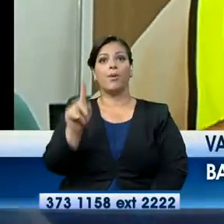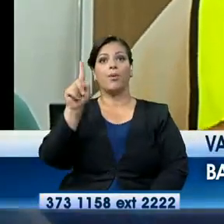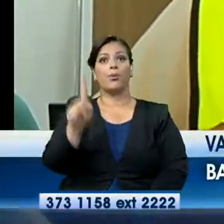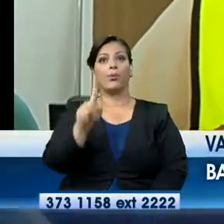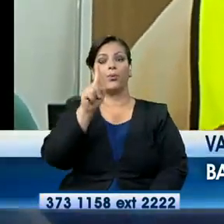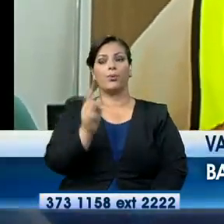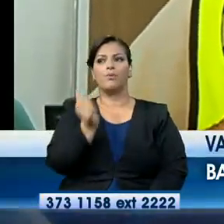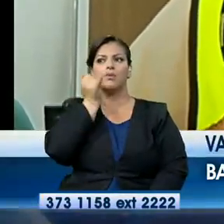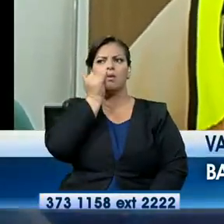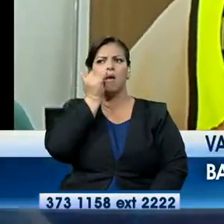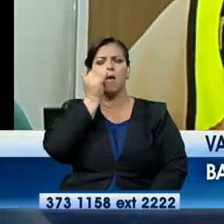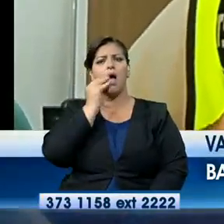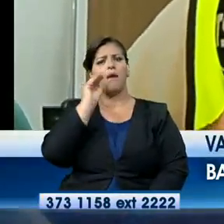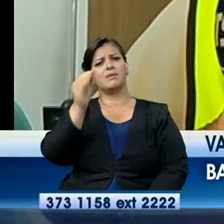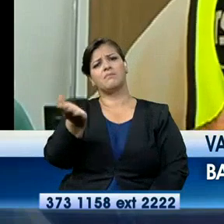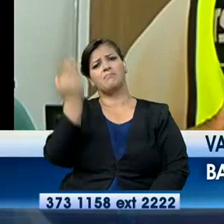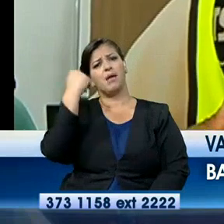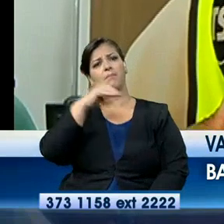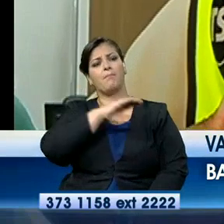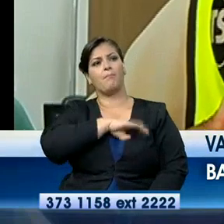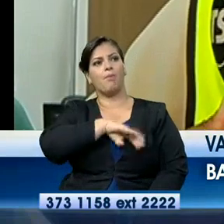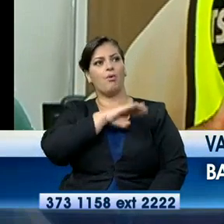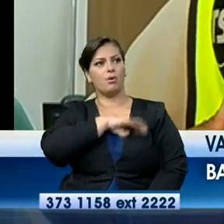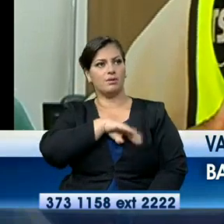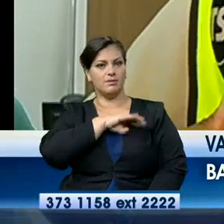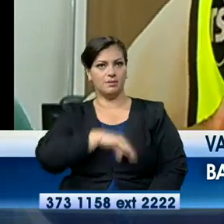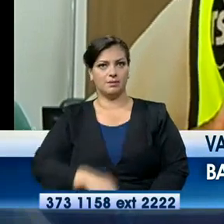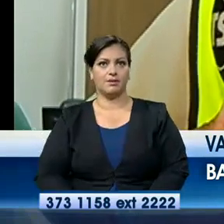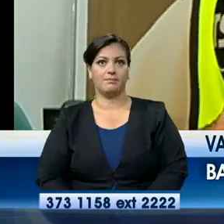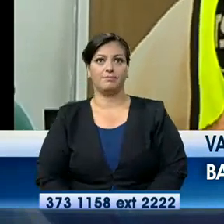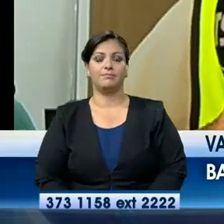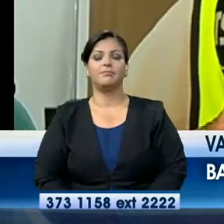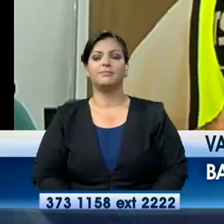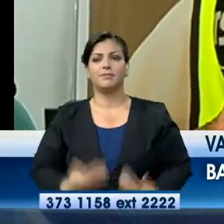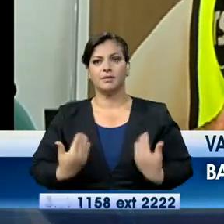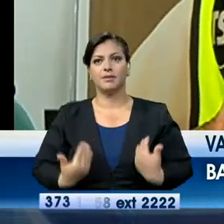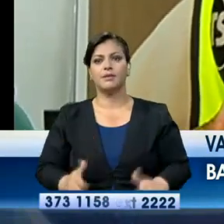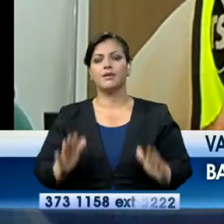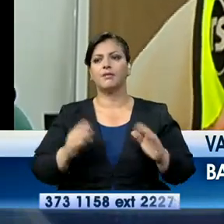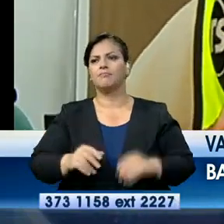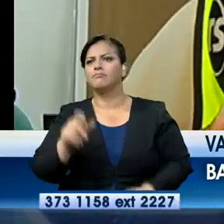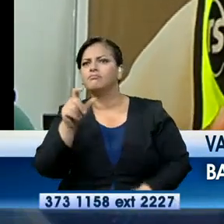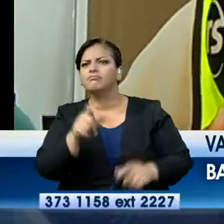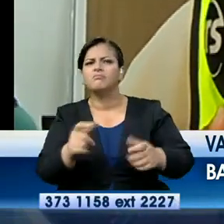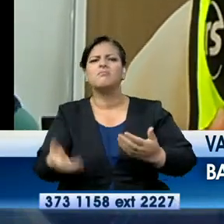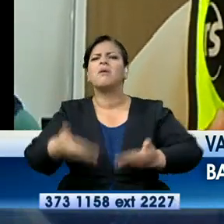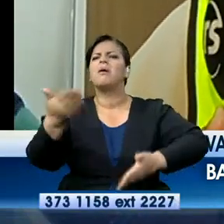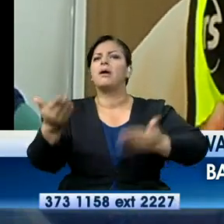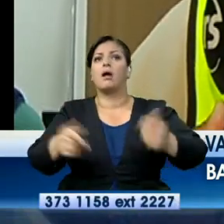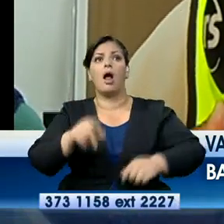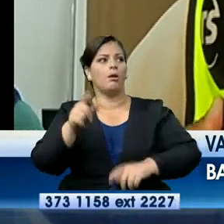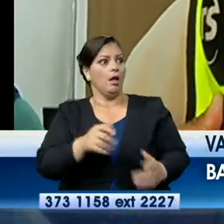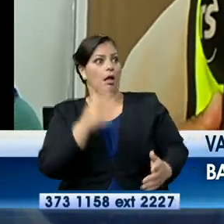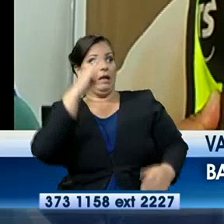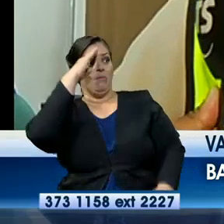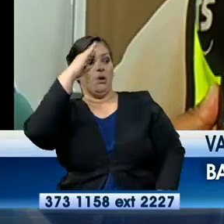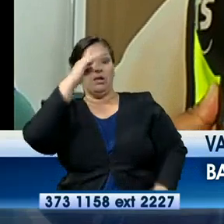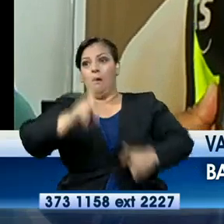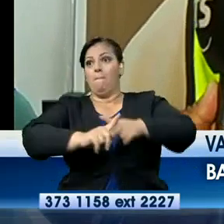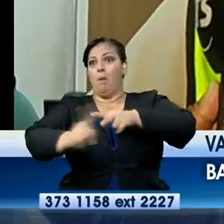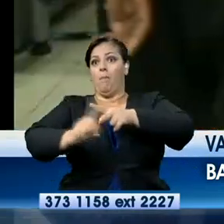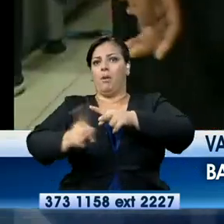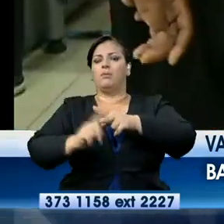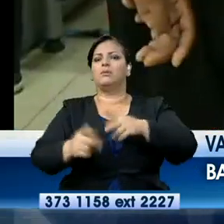infractores de la ley que estaban huyendo del sector de la escena de los hechos. Les dimos alcance y les pudimos, antes de que ingresen a sus domicilios,